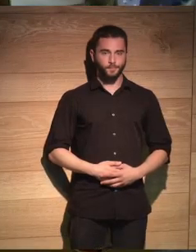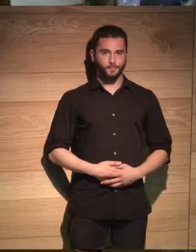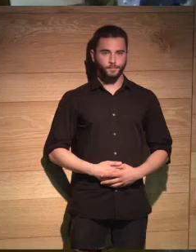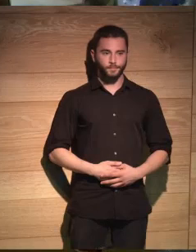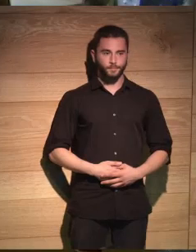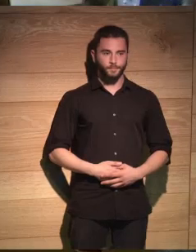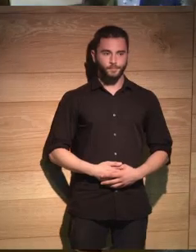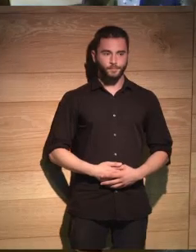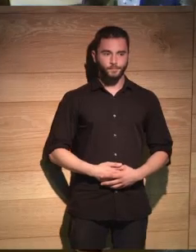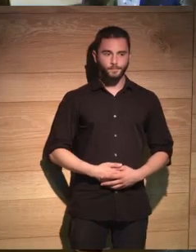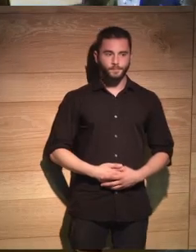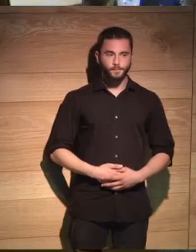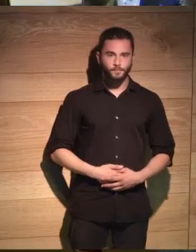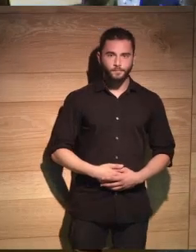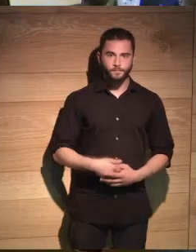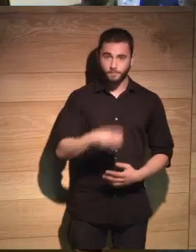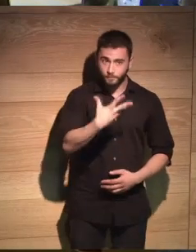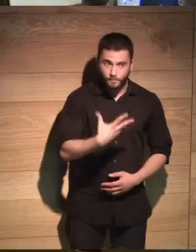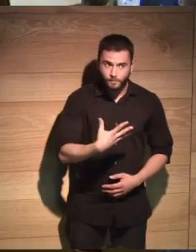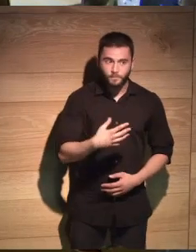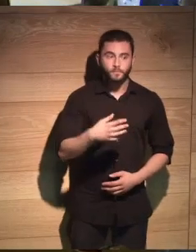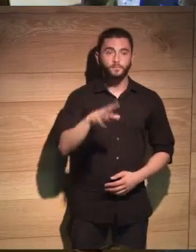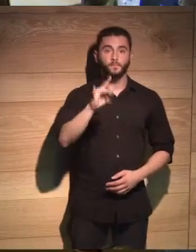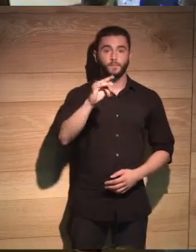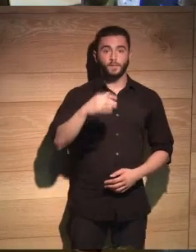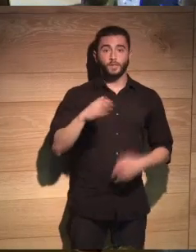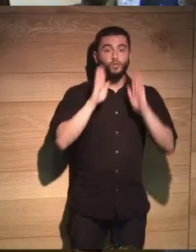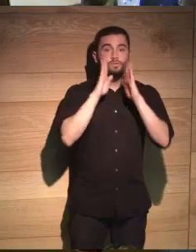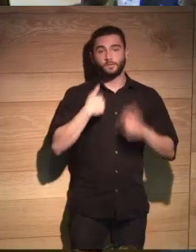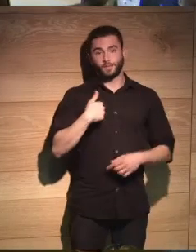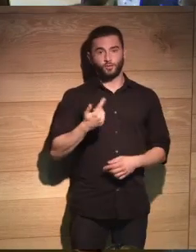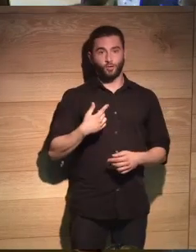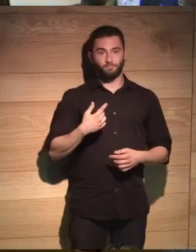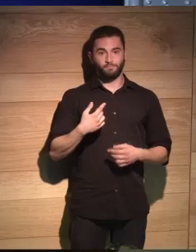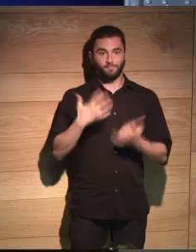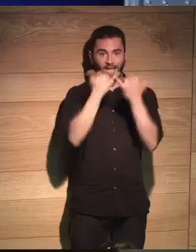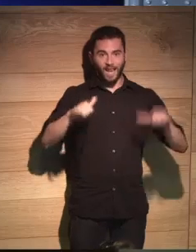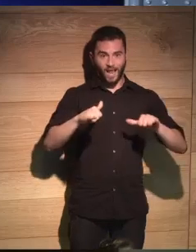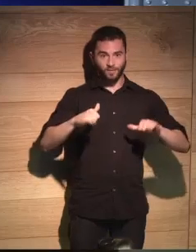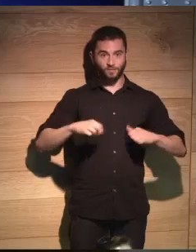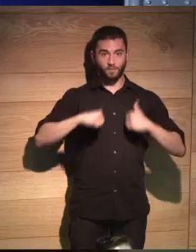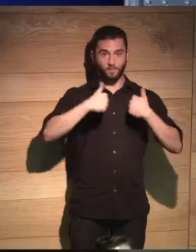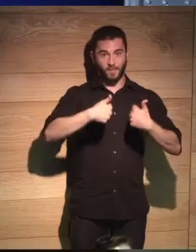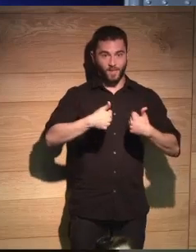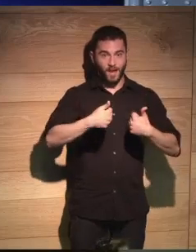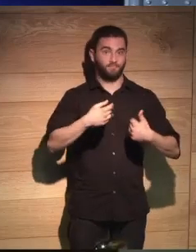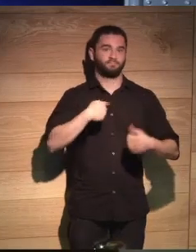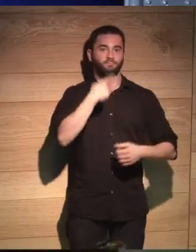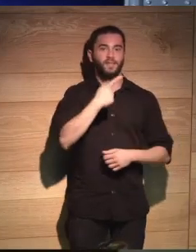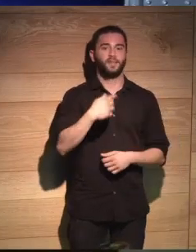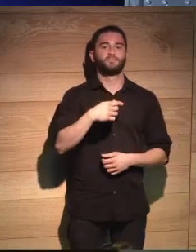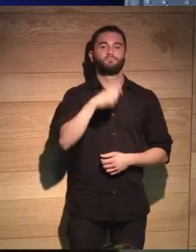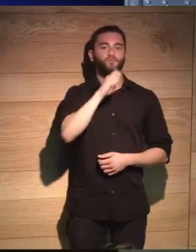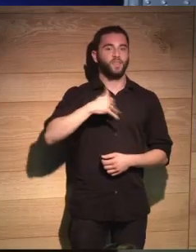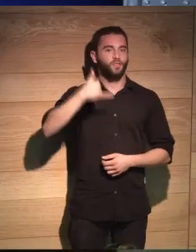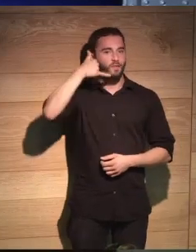He de confesar, ¿tenemos voz? Sí. He de confesar que me había propuesto comenzar el acto dando las gracias al equipo de la Fundación Telefónica y que